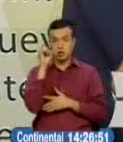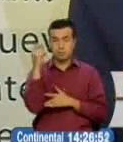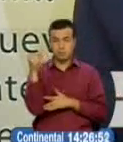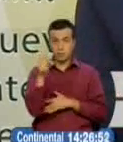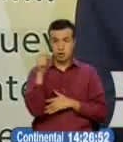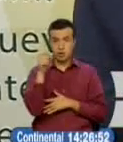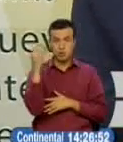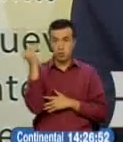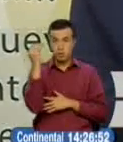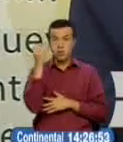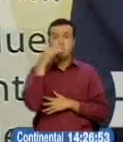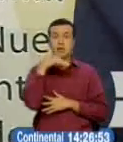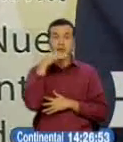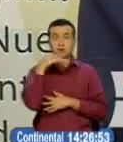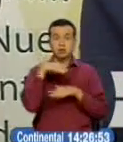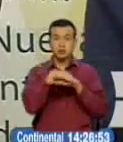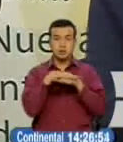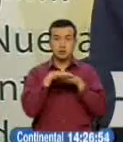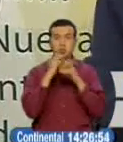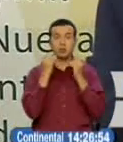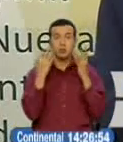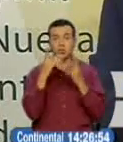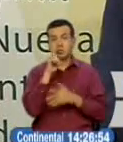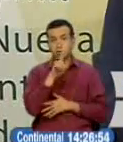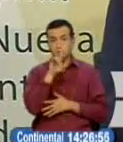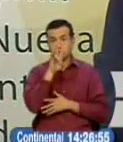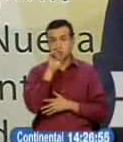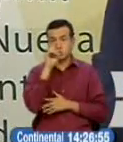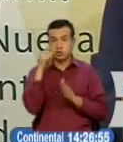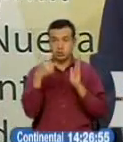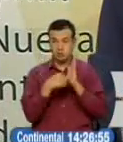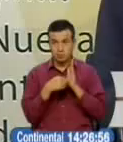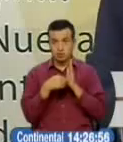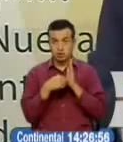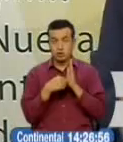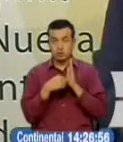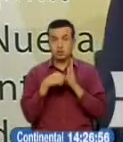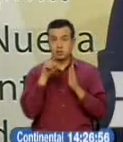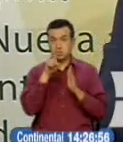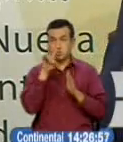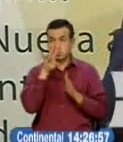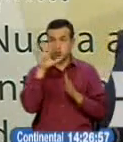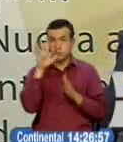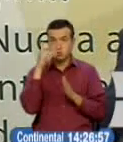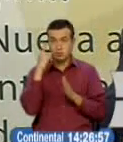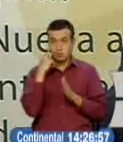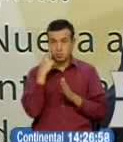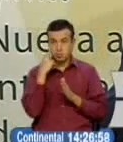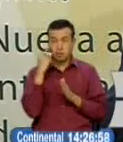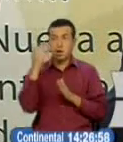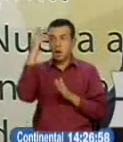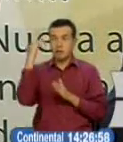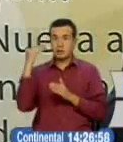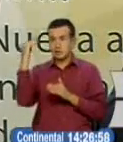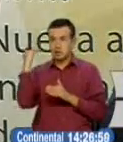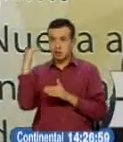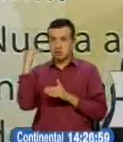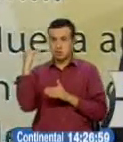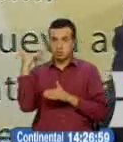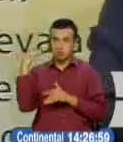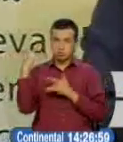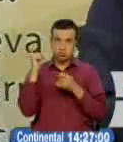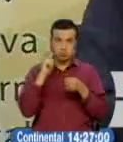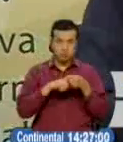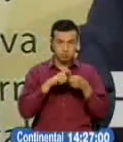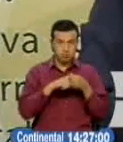que van a dar su examen de bachiller, pero cerca de 170.000 que van a examinarse que vienen de los periodos anteriores,